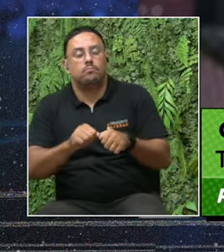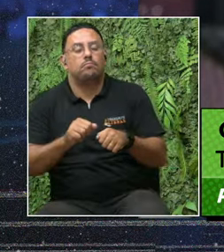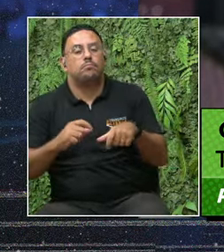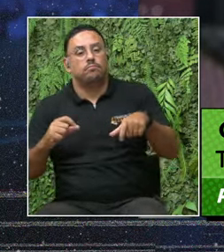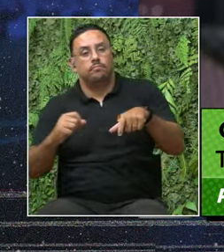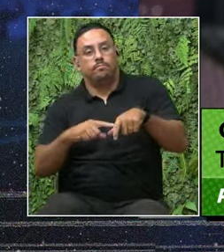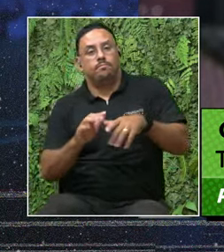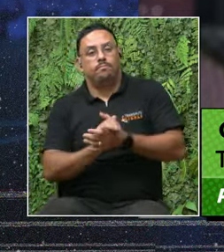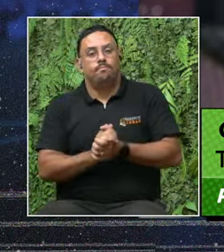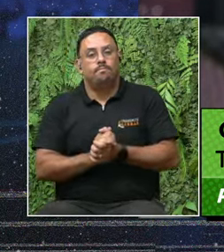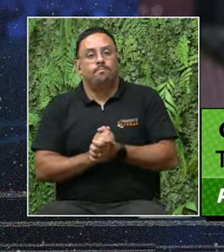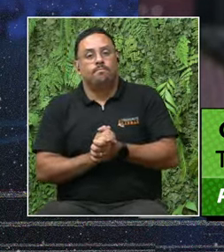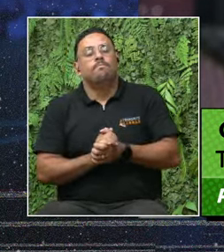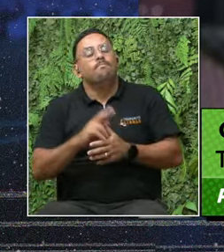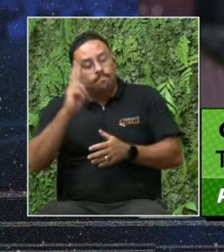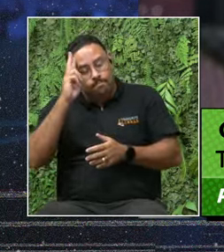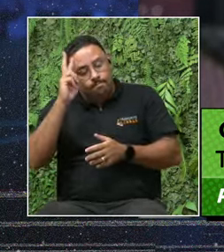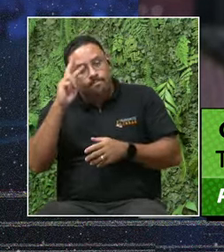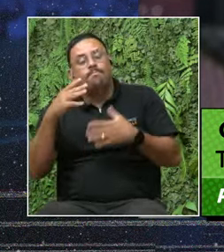conr